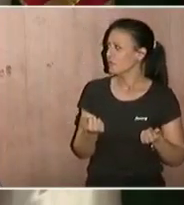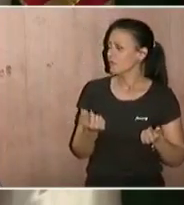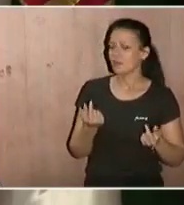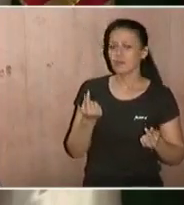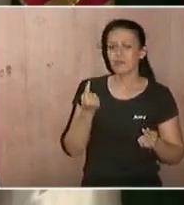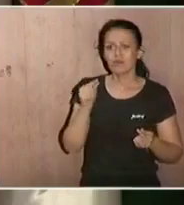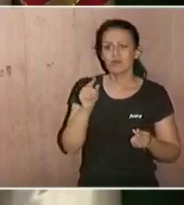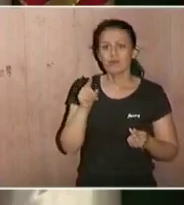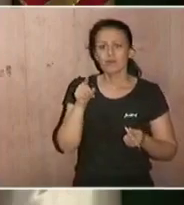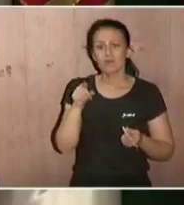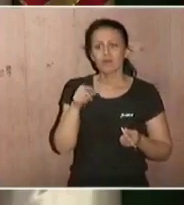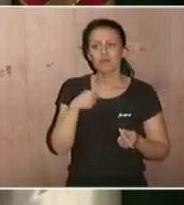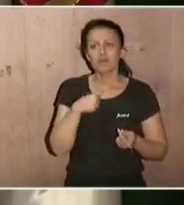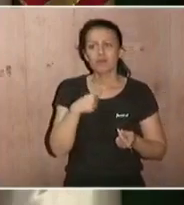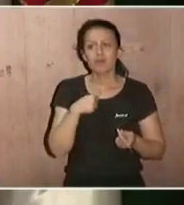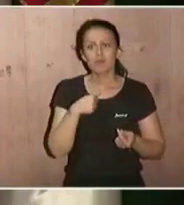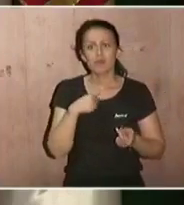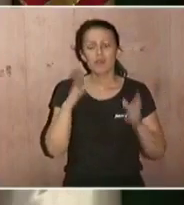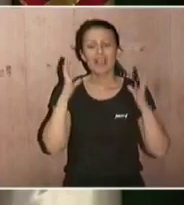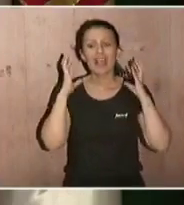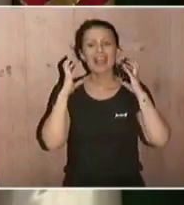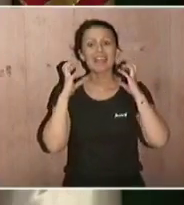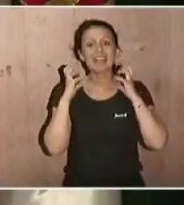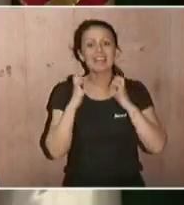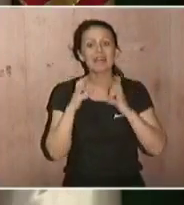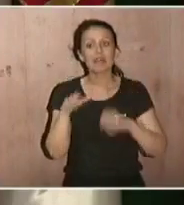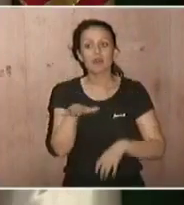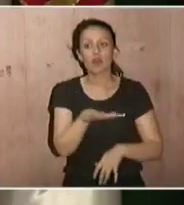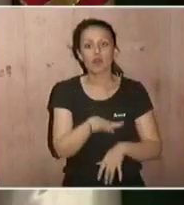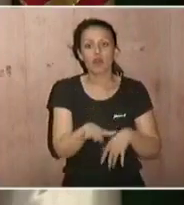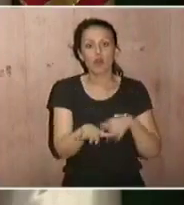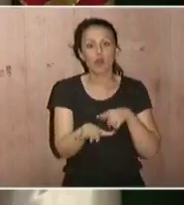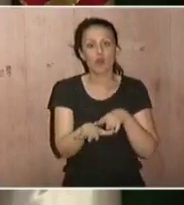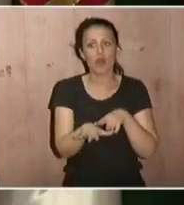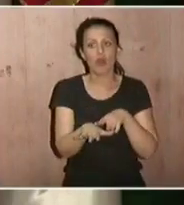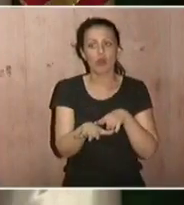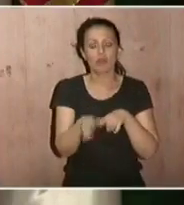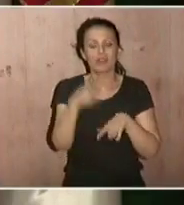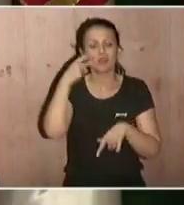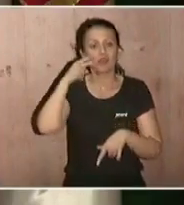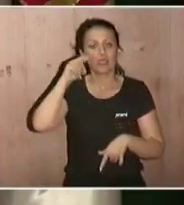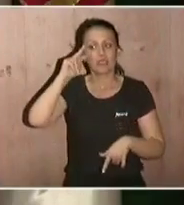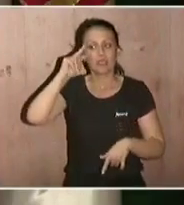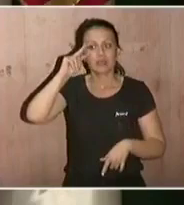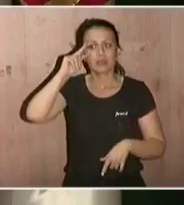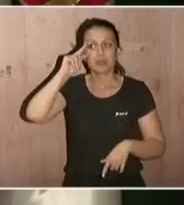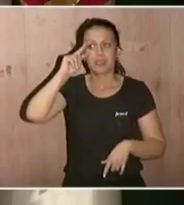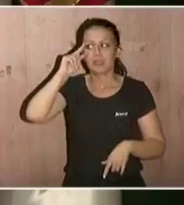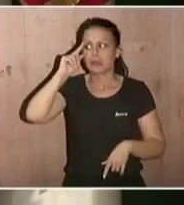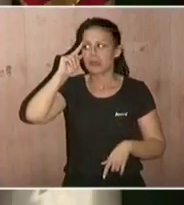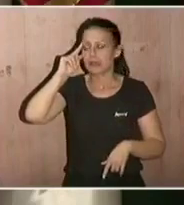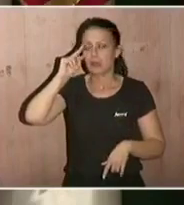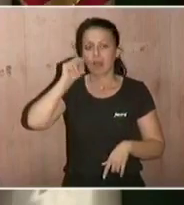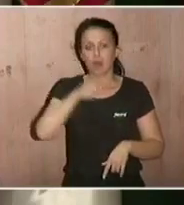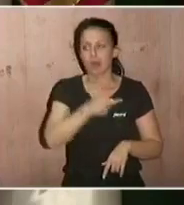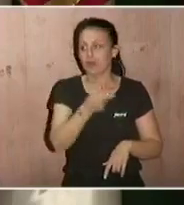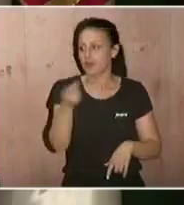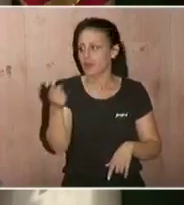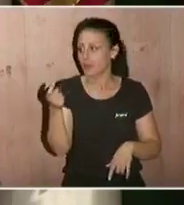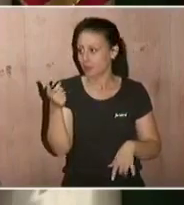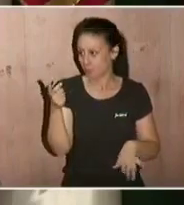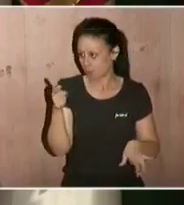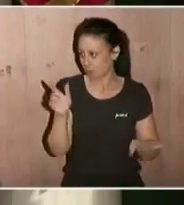aquel momento yo era el catedrático del lugar. Esta es una experiencia que creo que pocos habéis podido